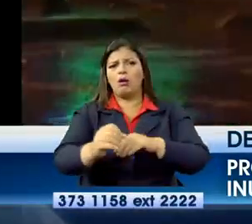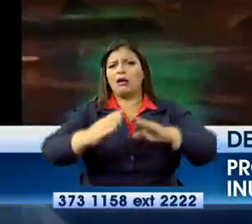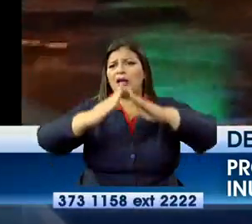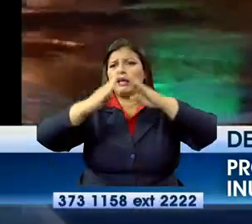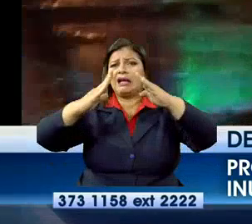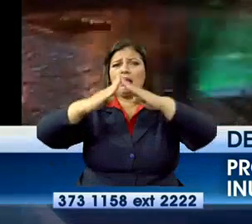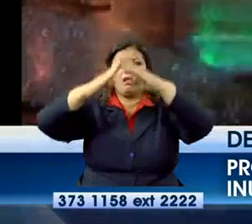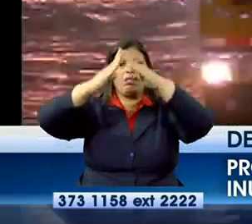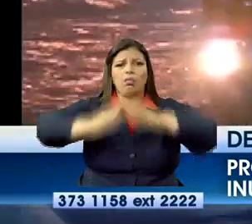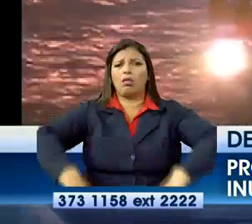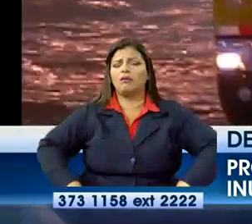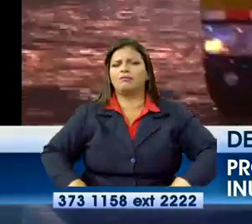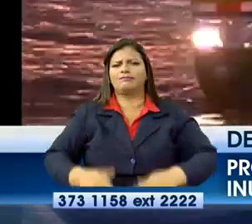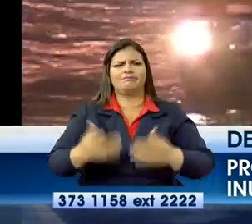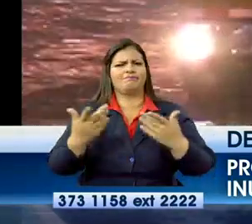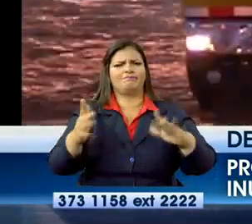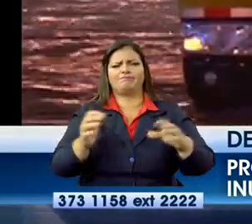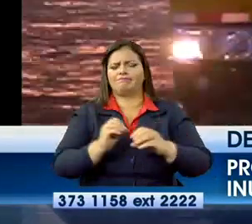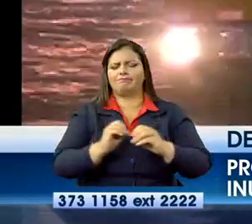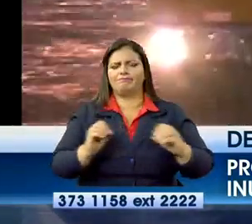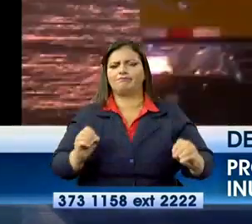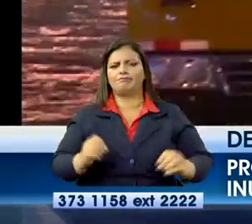viviendas colapsadas.